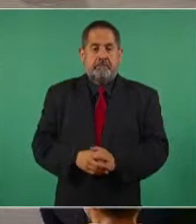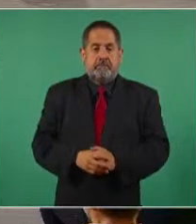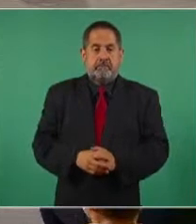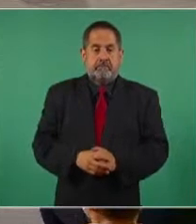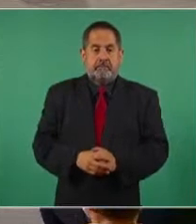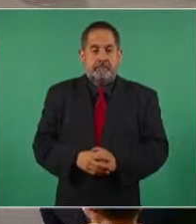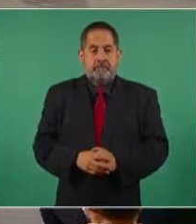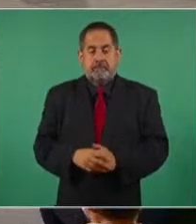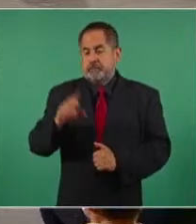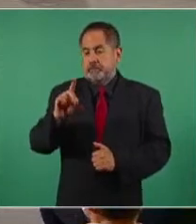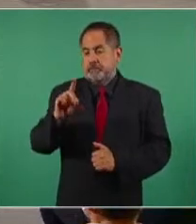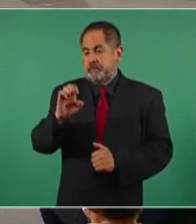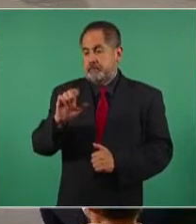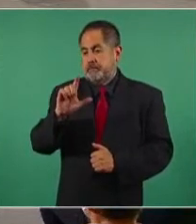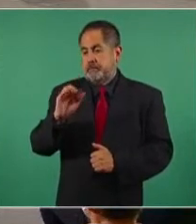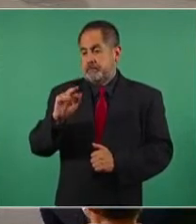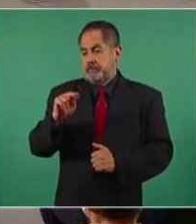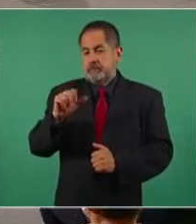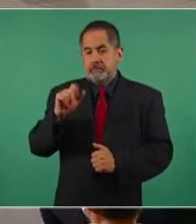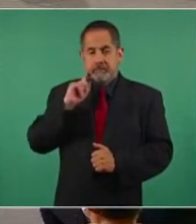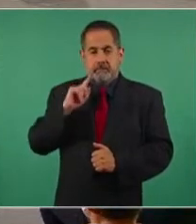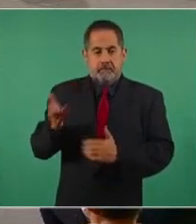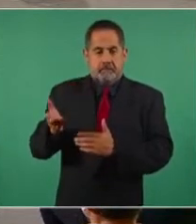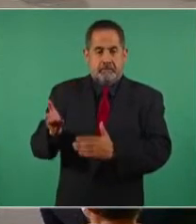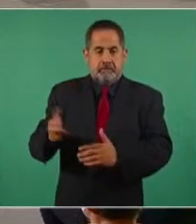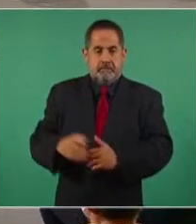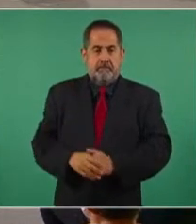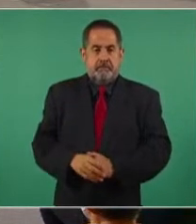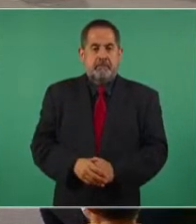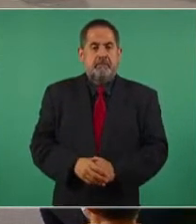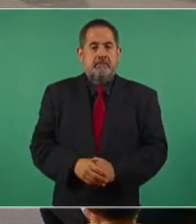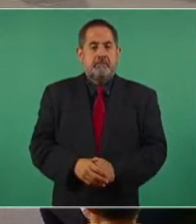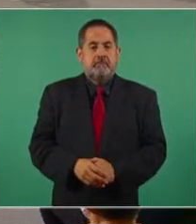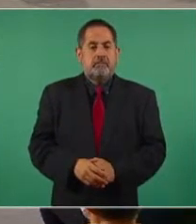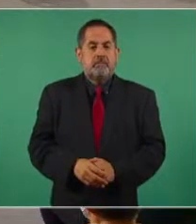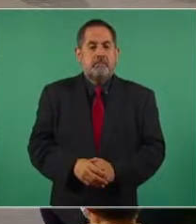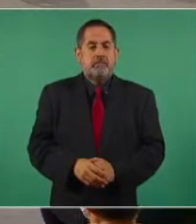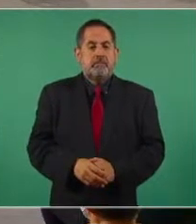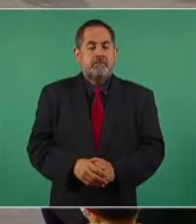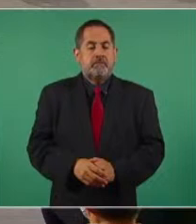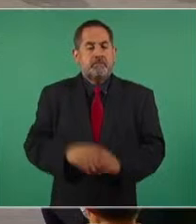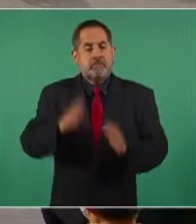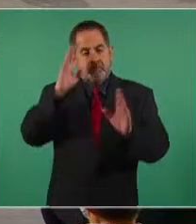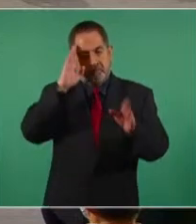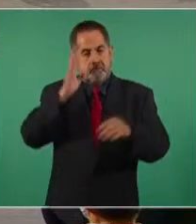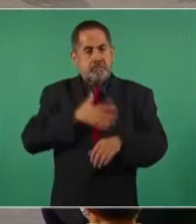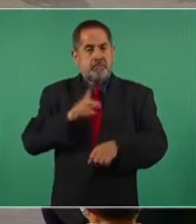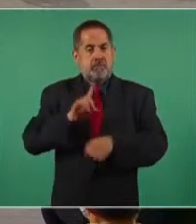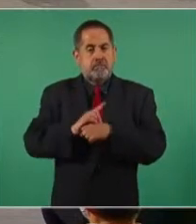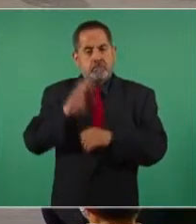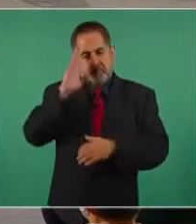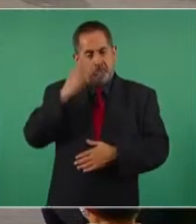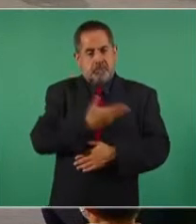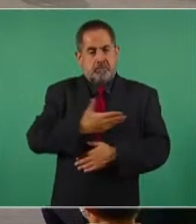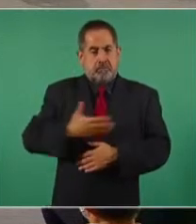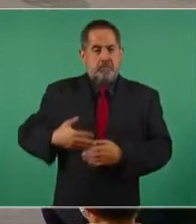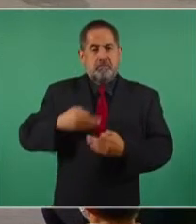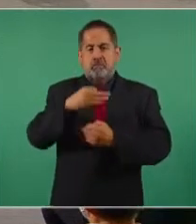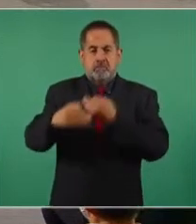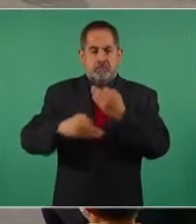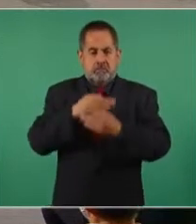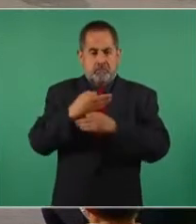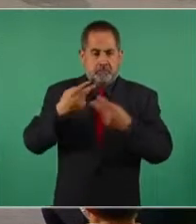la maestra del final hola señor presidente ya todos los que nos